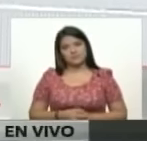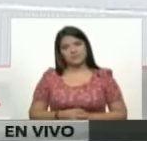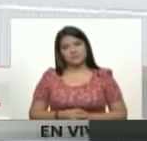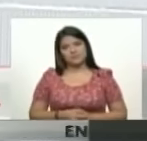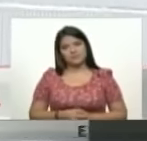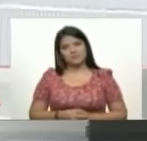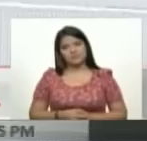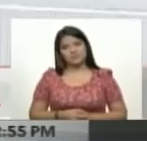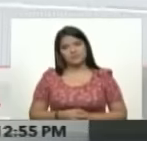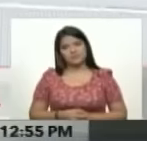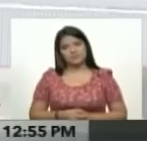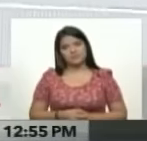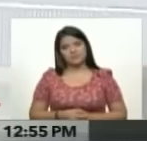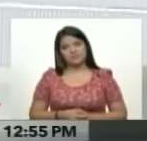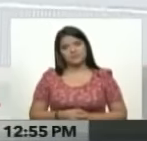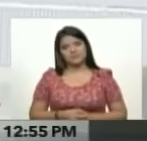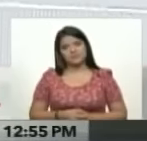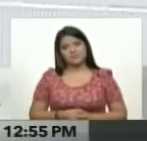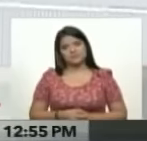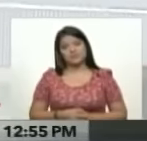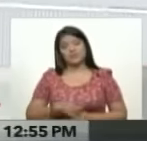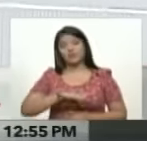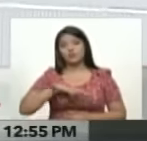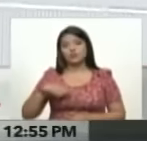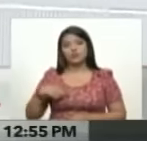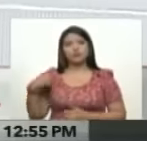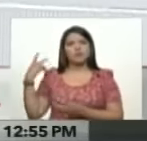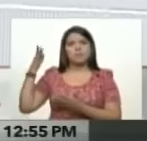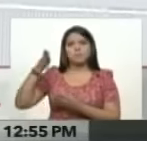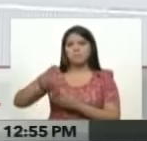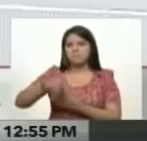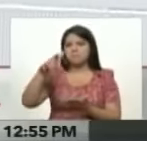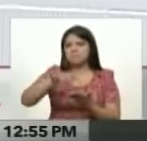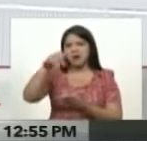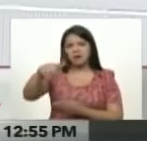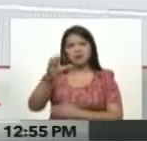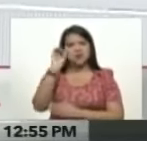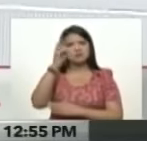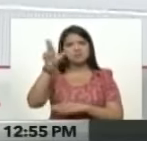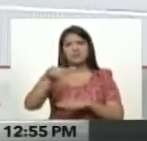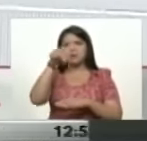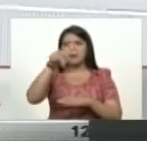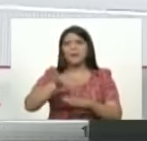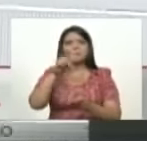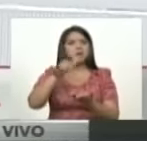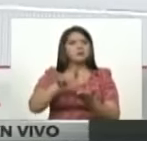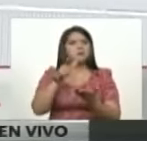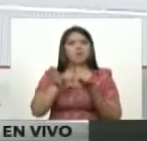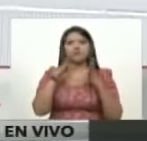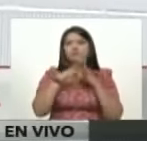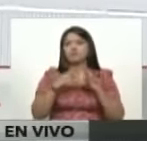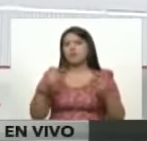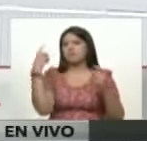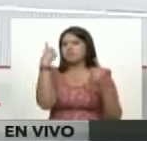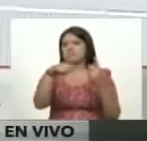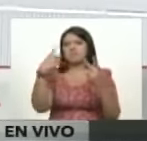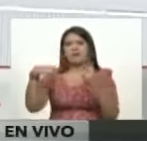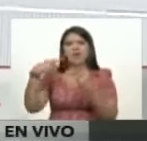Durante el tiempo que hemos asistido al hemiciclo, participamos activamente en varias